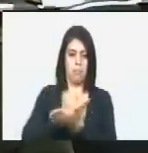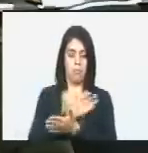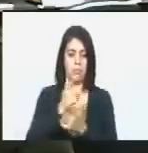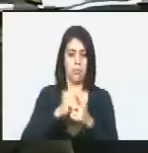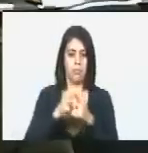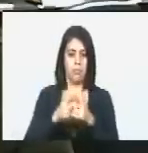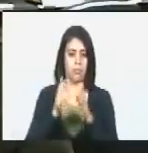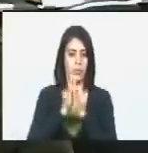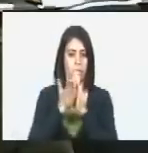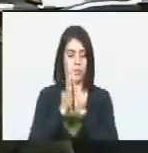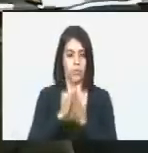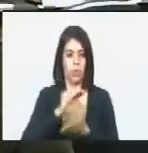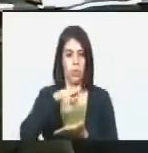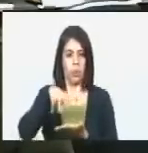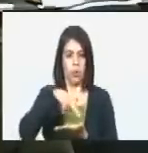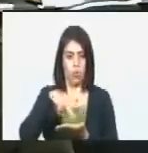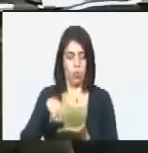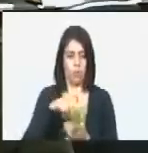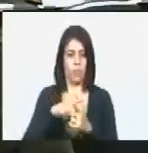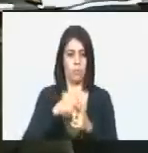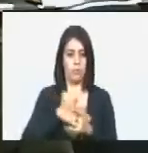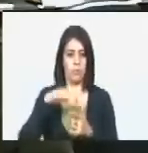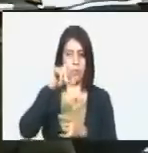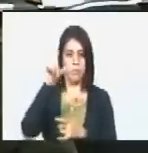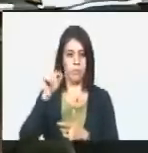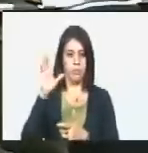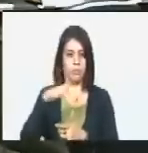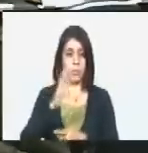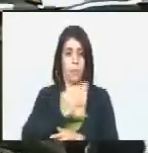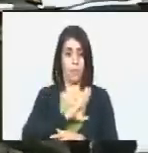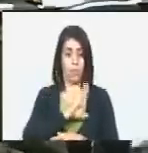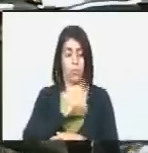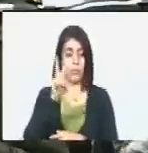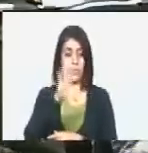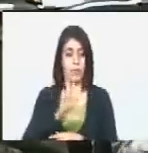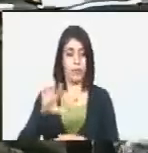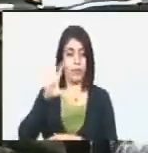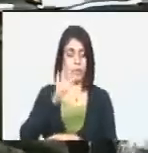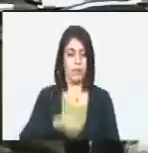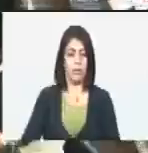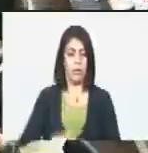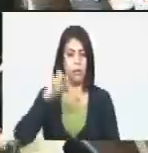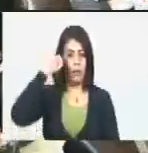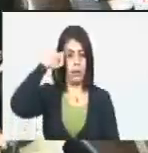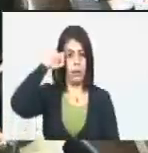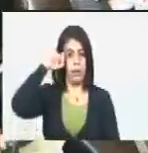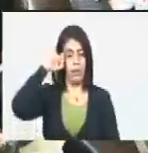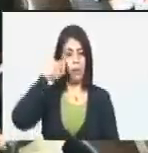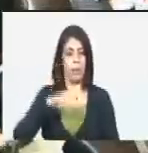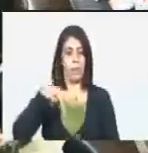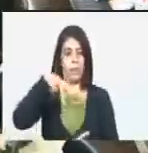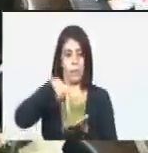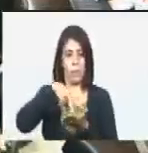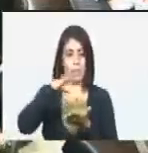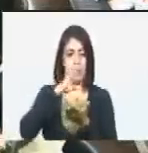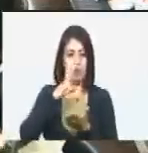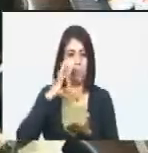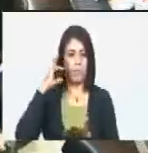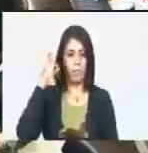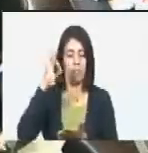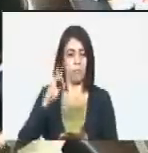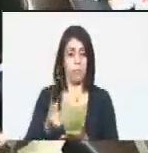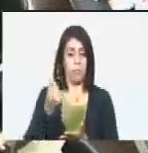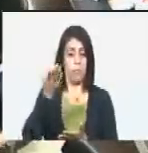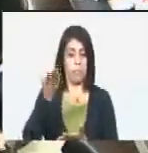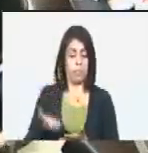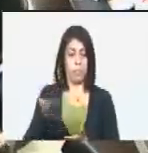el joropo y el esequibo son venezolanos. Recordamos en París la figura, el legado